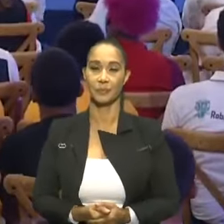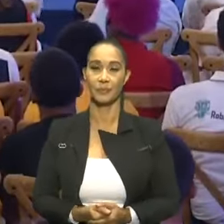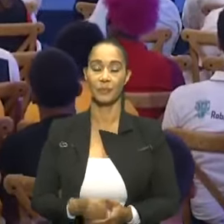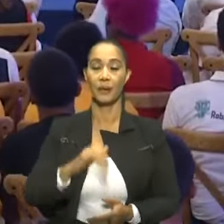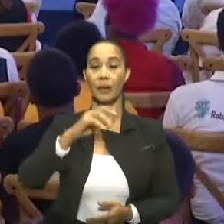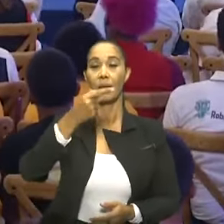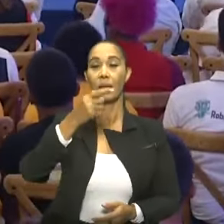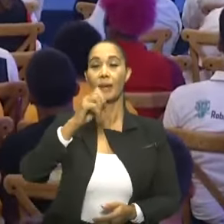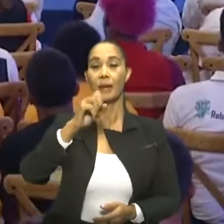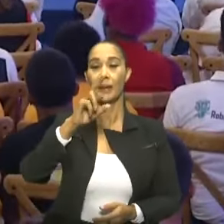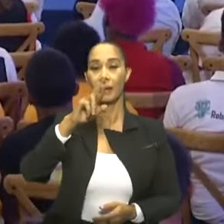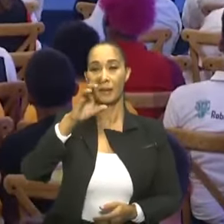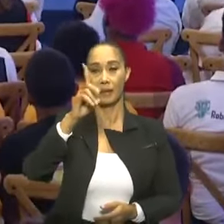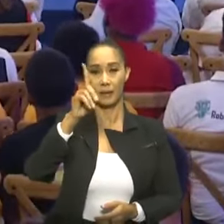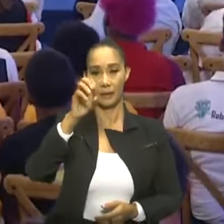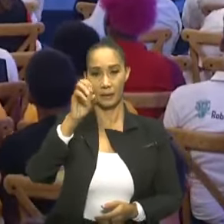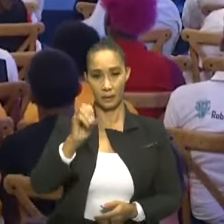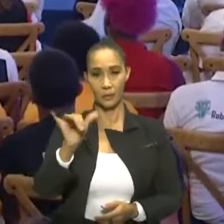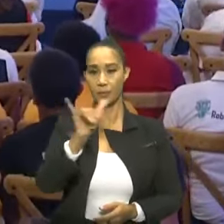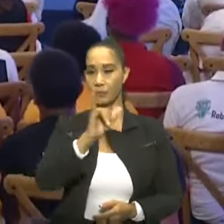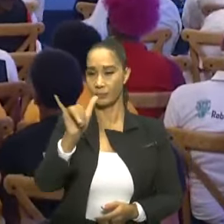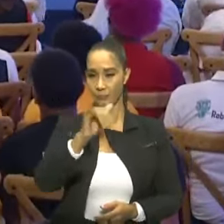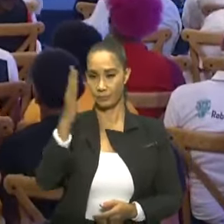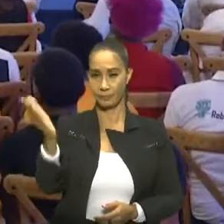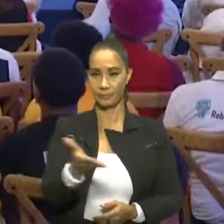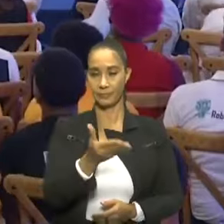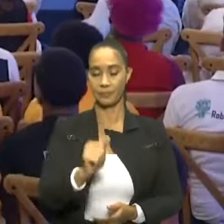y Gerardo Castro, también de taekwondo.